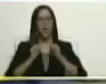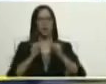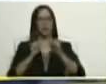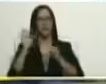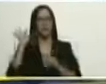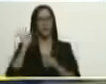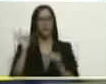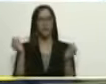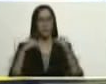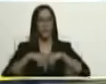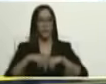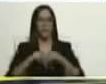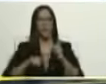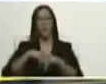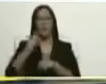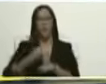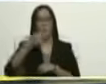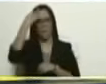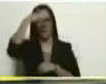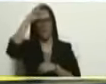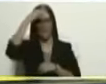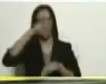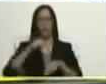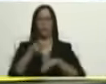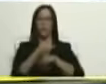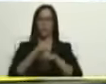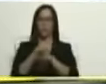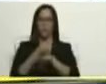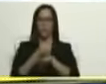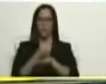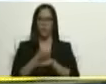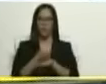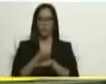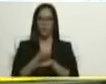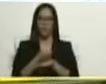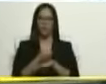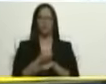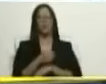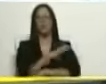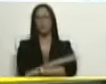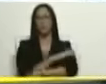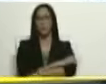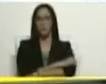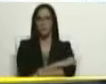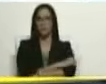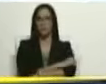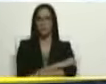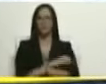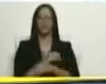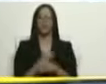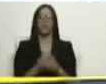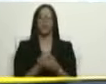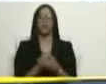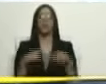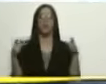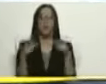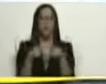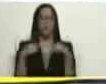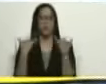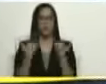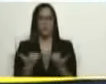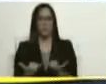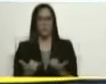Luego en México, bajo un gobierno, en este caso de derecha, nos reunimos ya